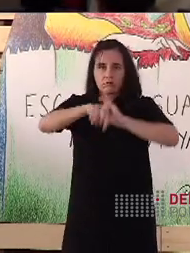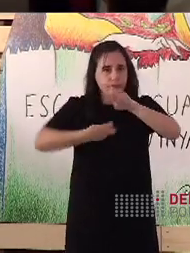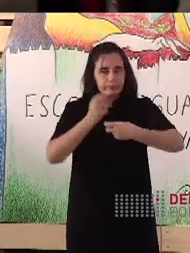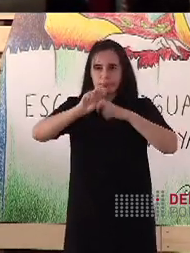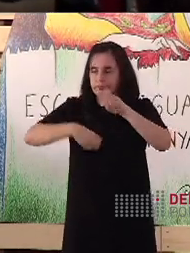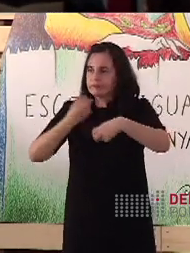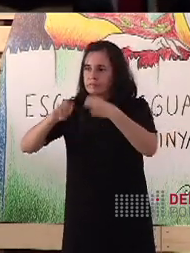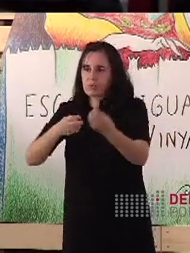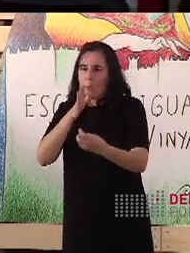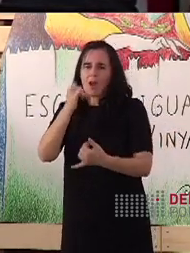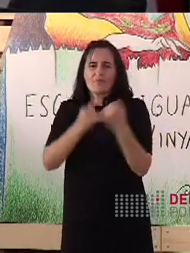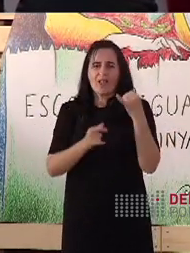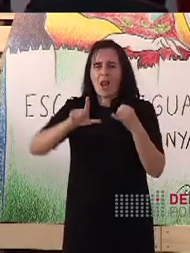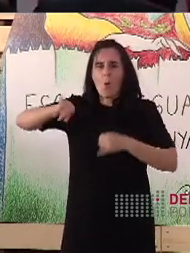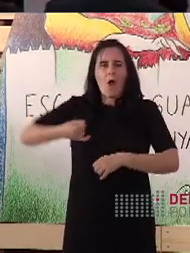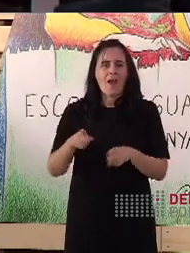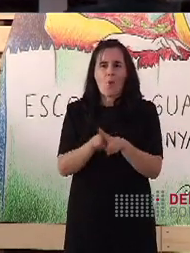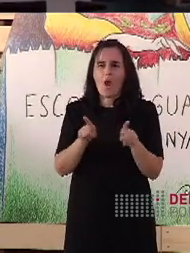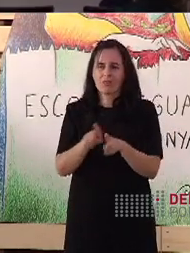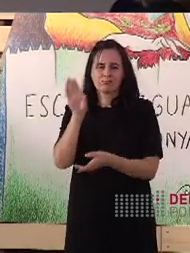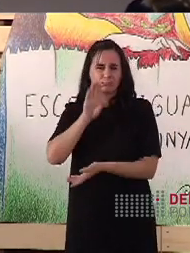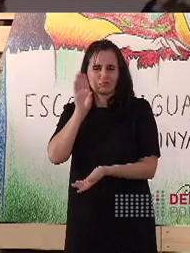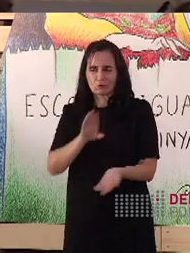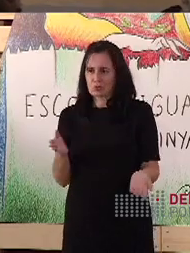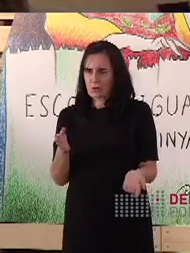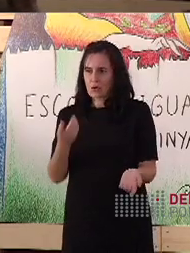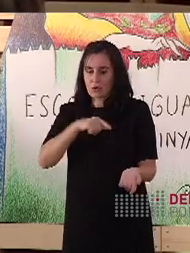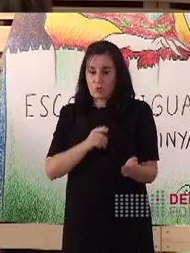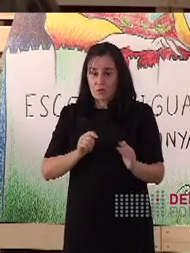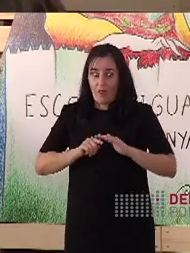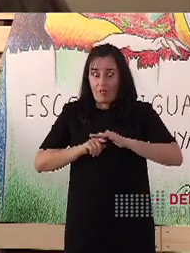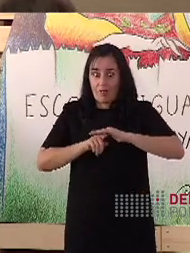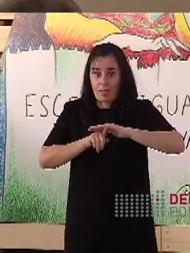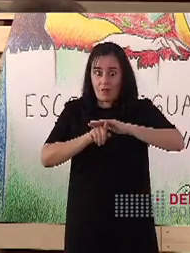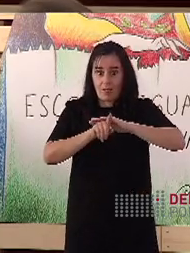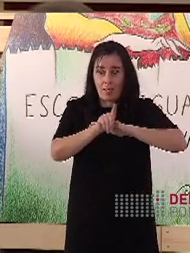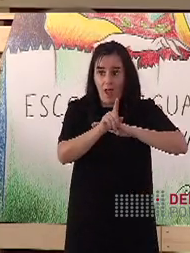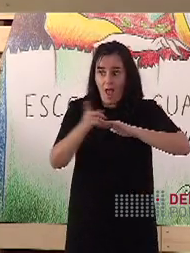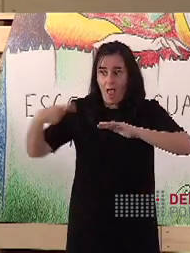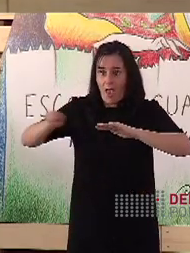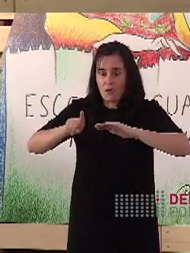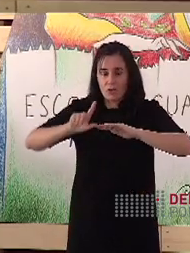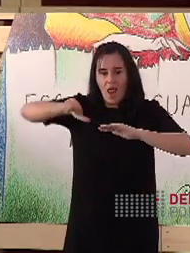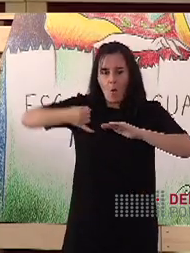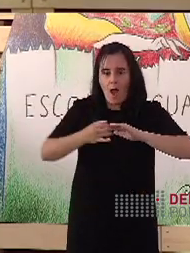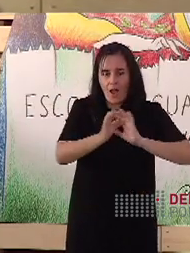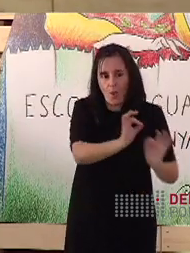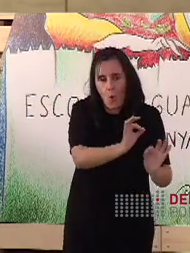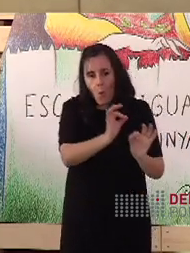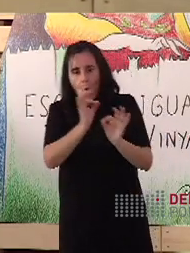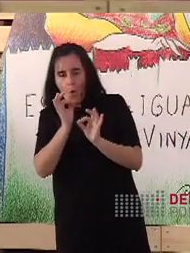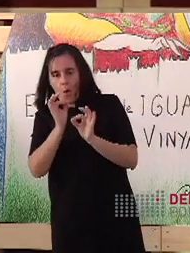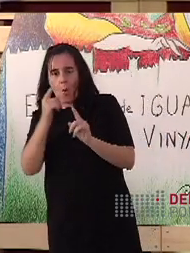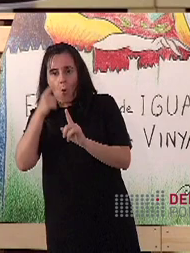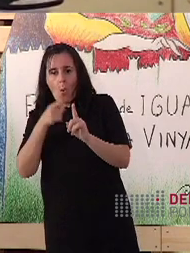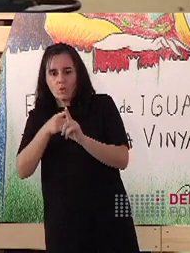porque nos pervirten a linguaxe. Cada vez que nos damos que avanzamos, eles absorben a nosa linguaxe, como pode ser a